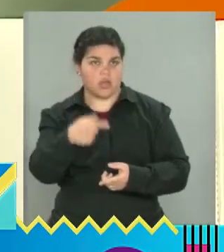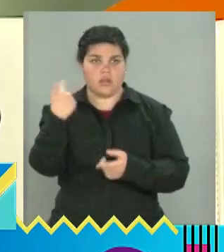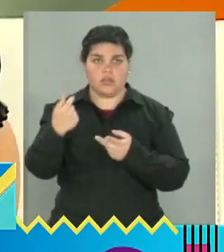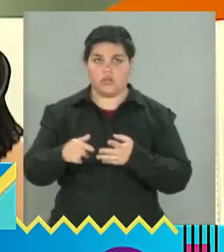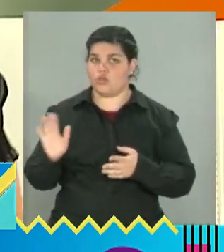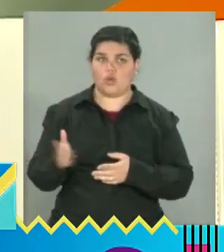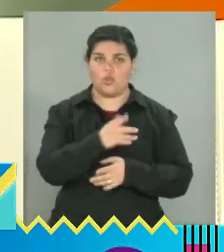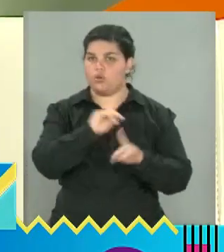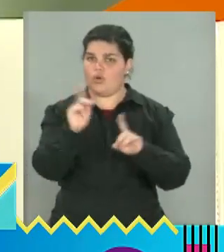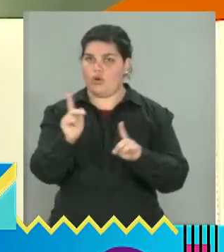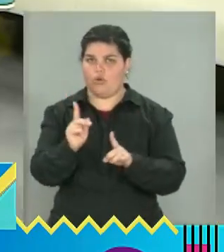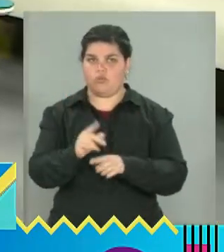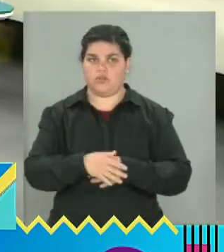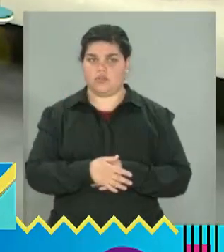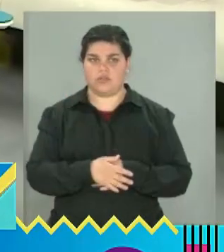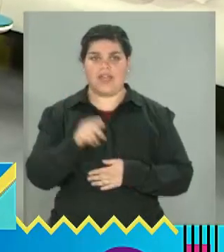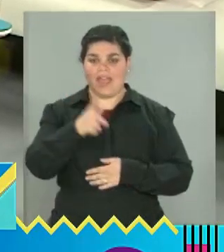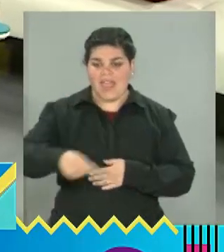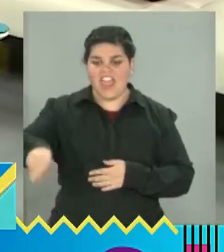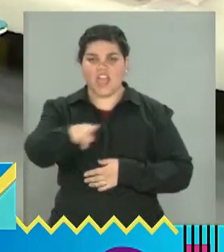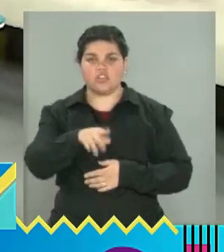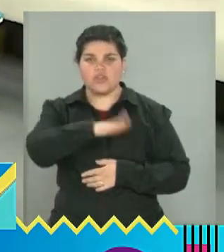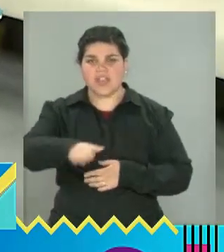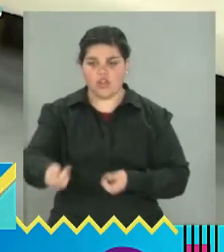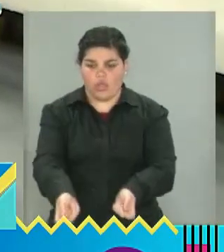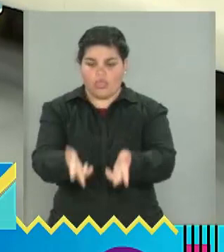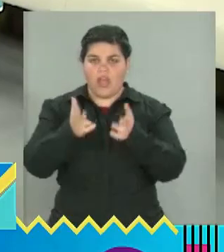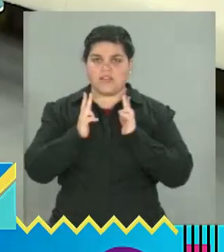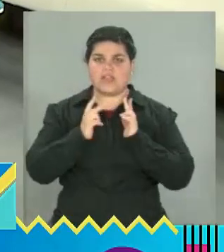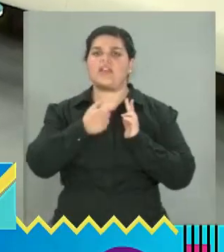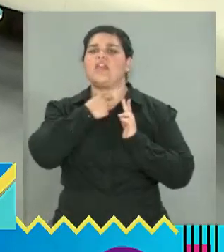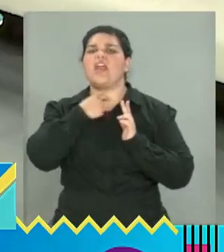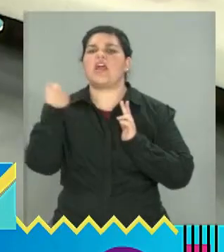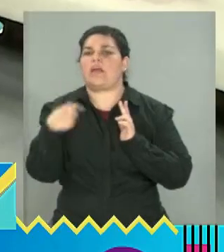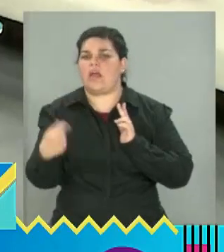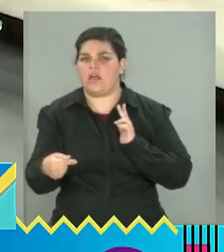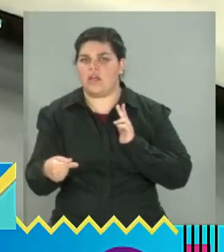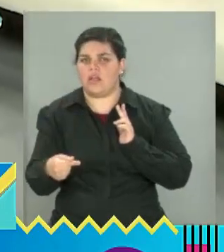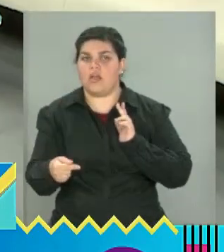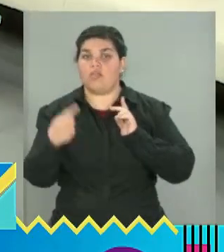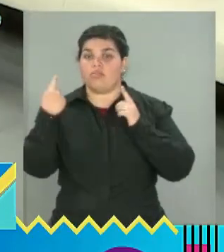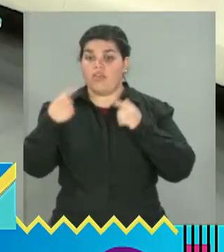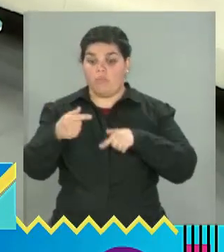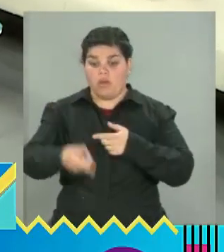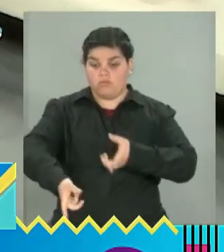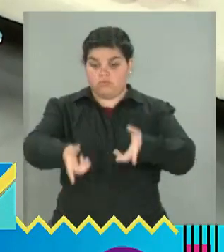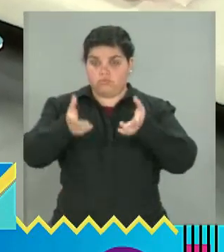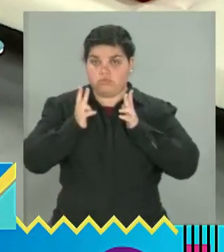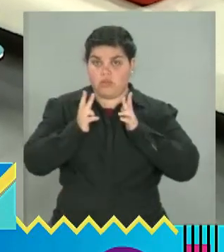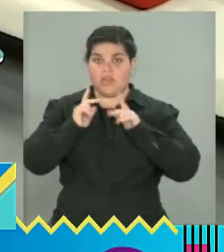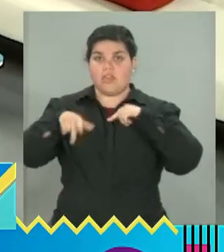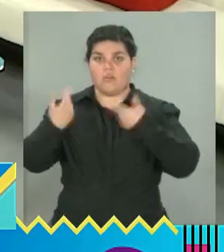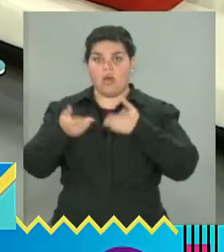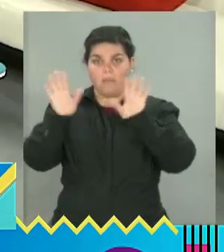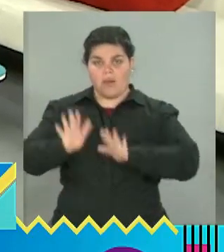todos catedráticos. No. Ellos nos dicen a nosotros qué quieren saber y se hace una construcción del saber que es